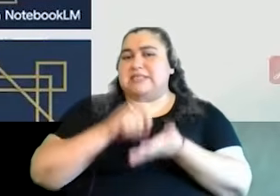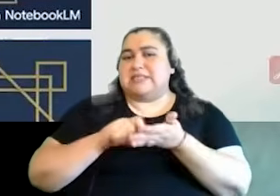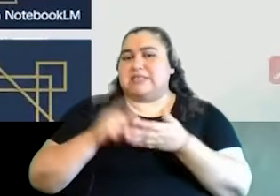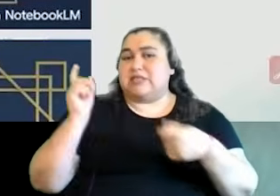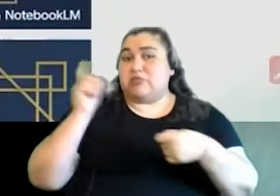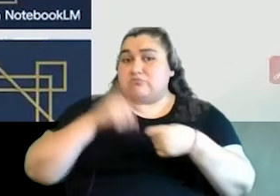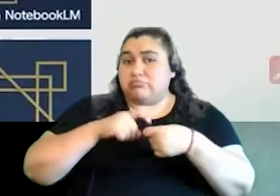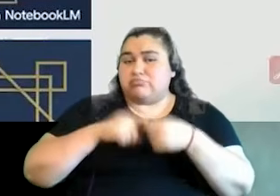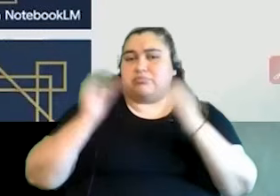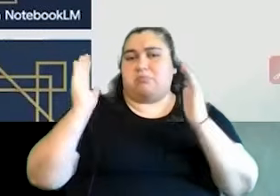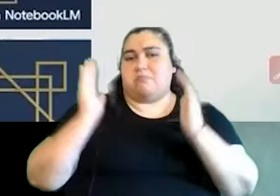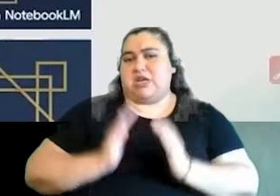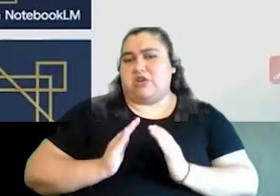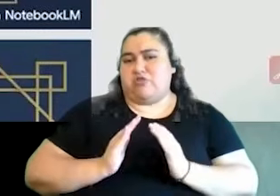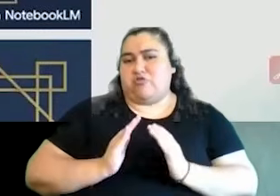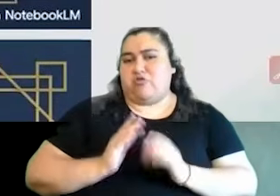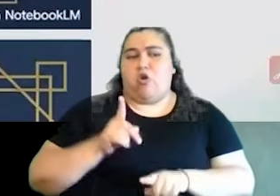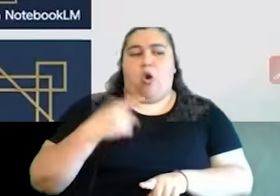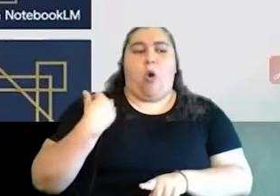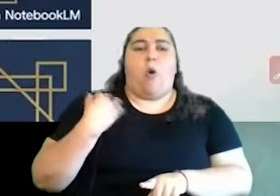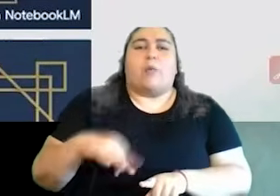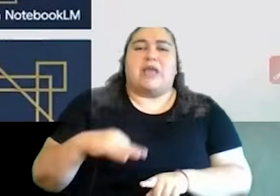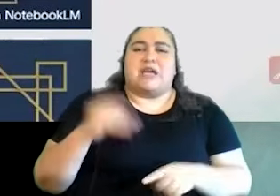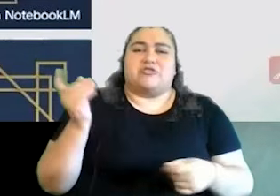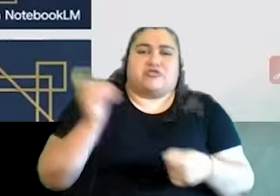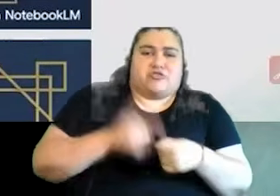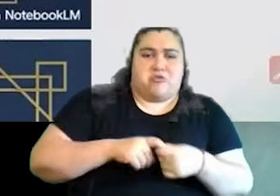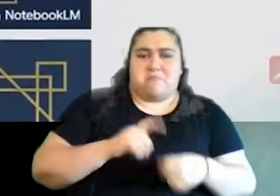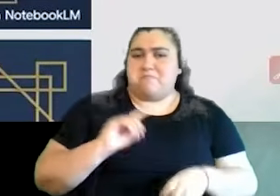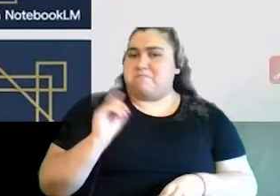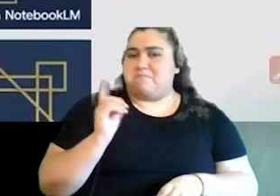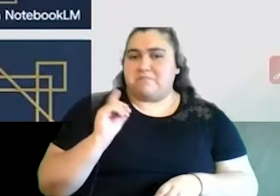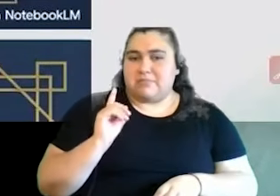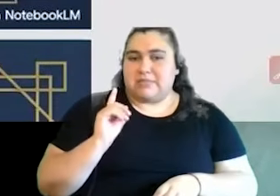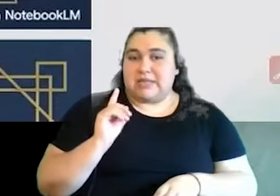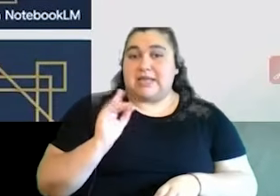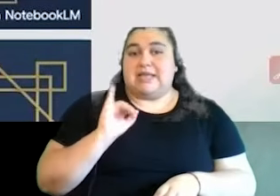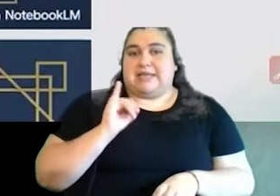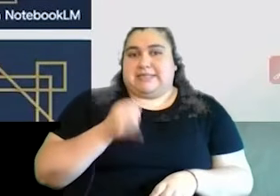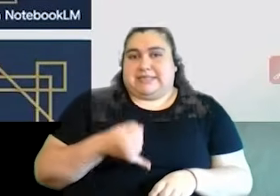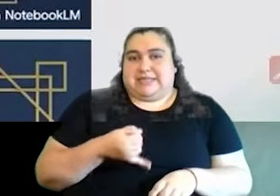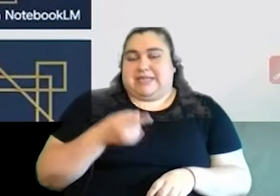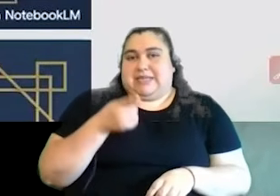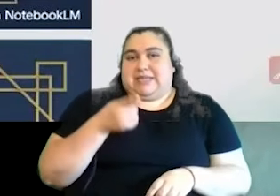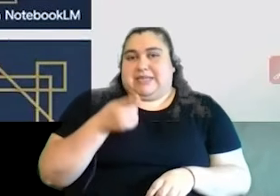contribuyentes que no están obligados a inscribirse, pero que sí son sujetos